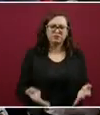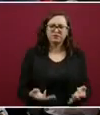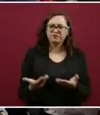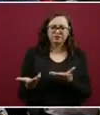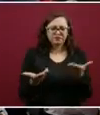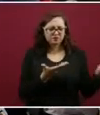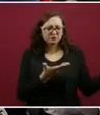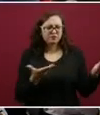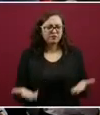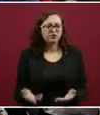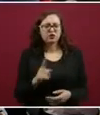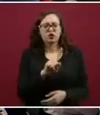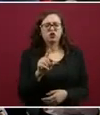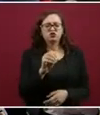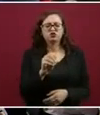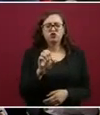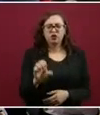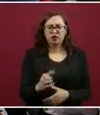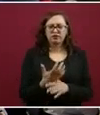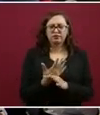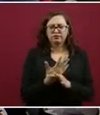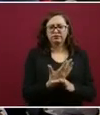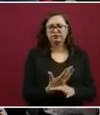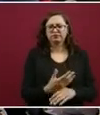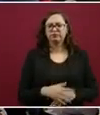que tome la palabra.